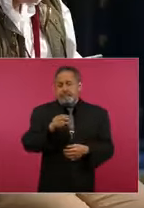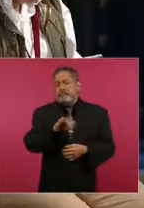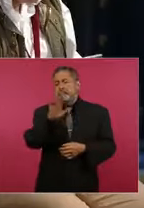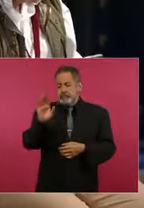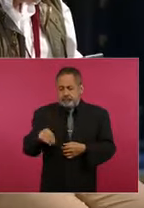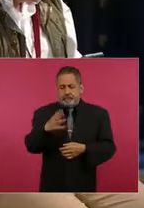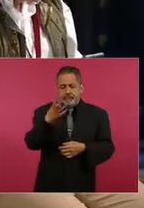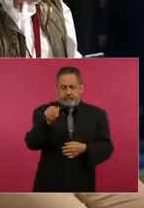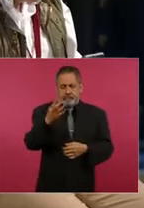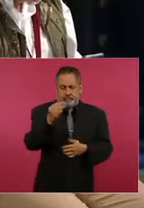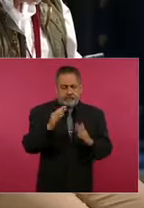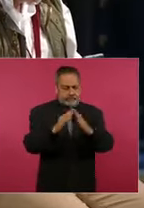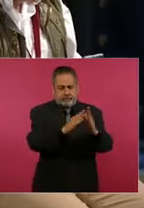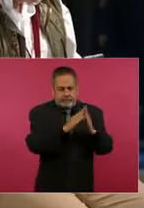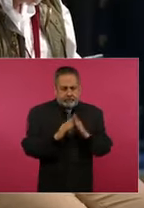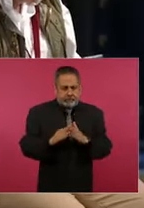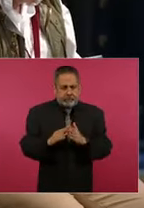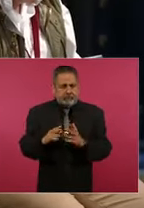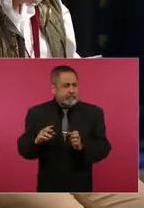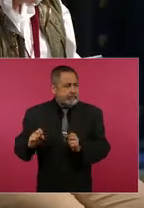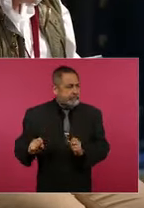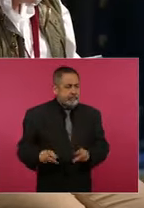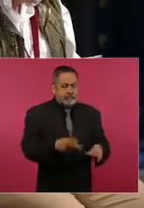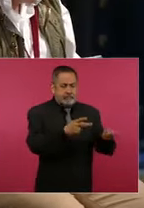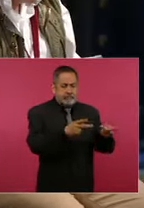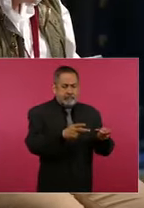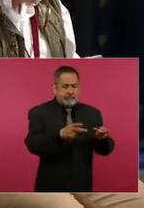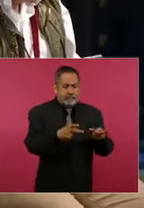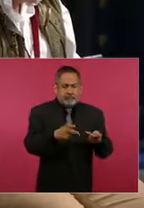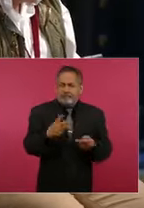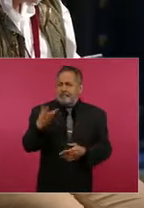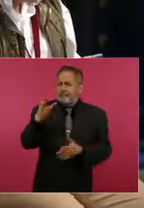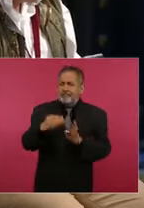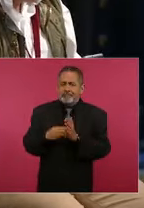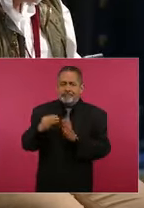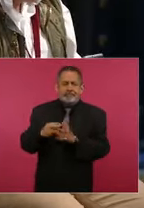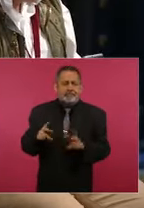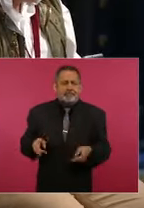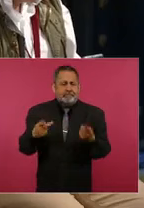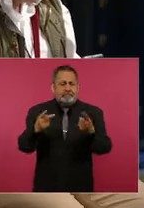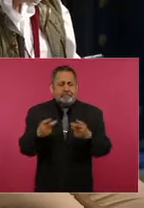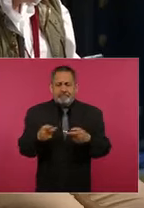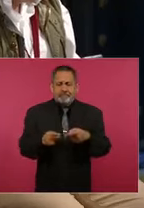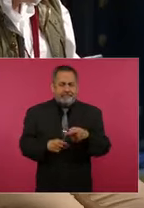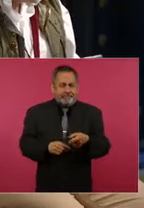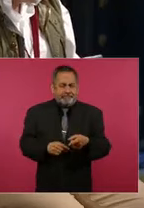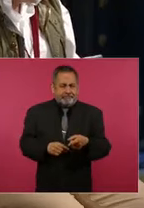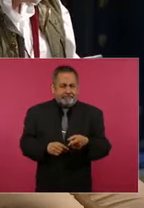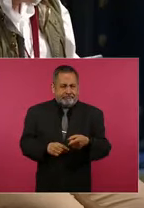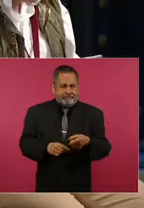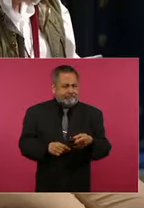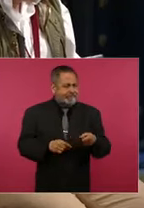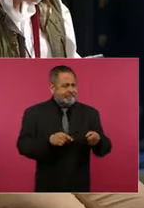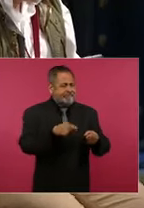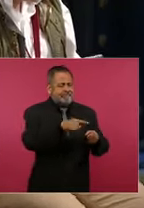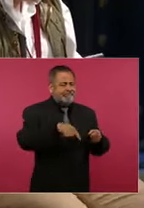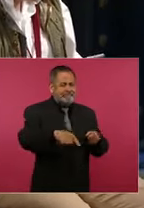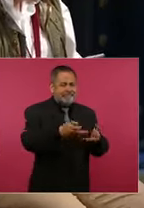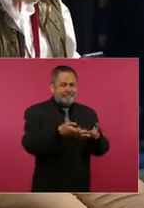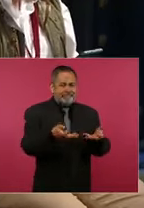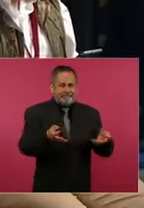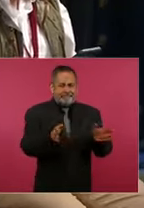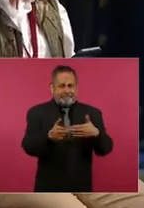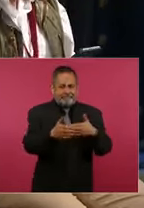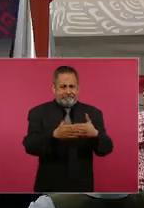en esa área de donación. La venden en 3 millones en una sesión